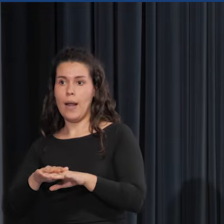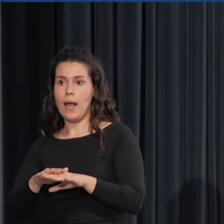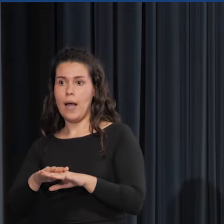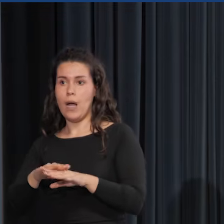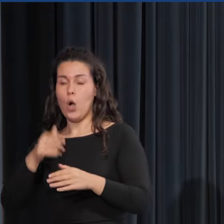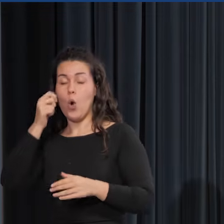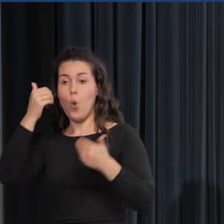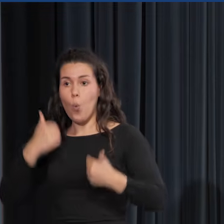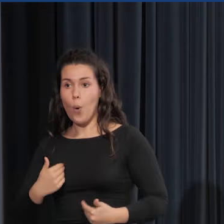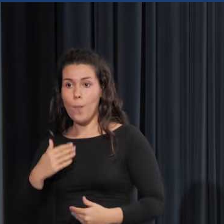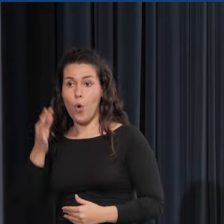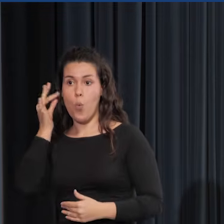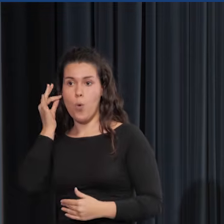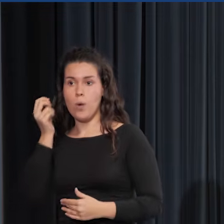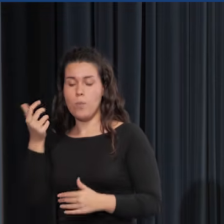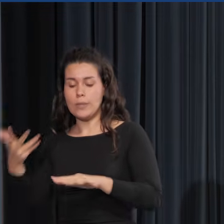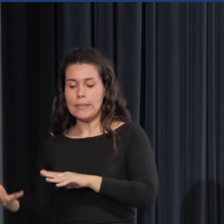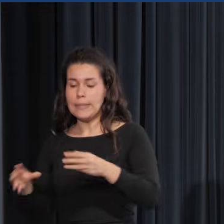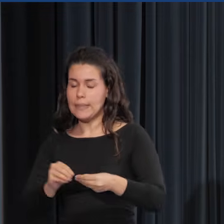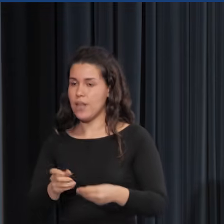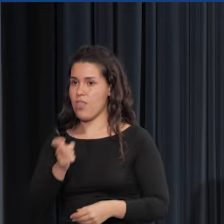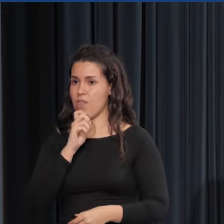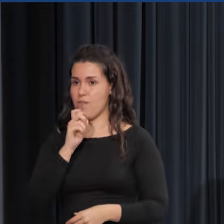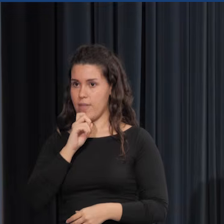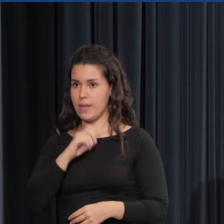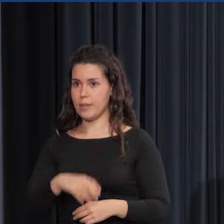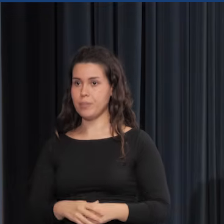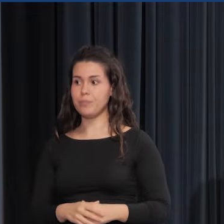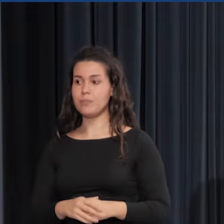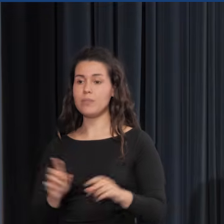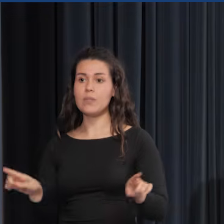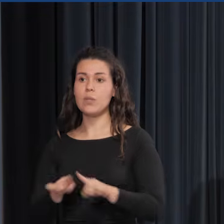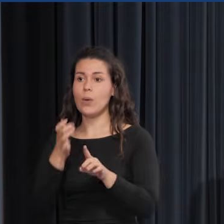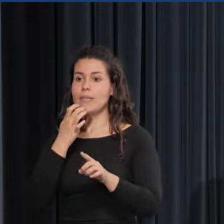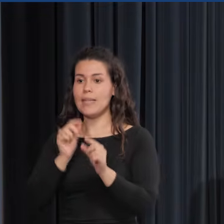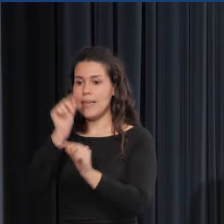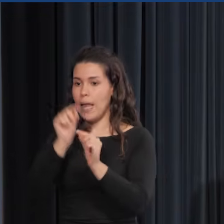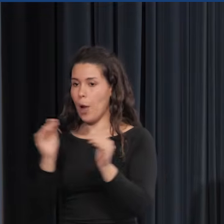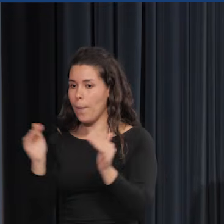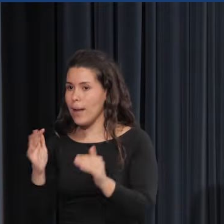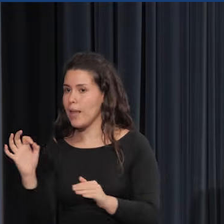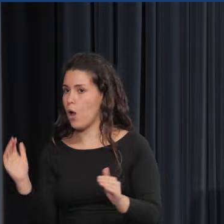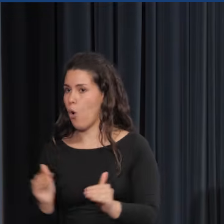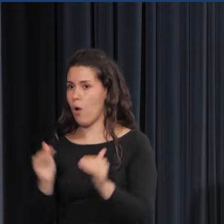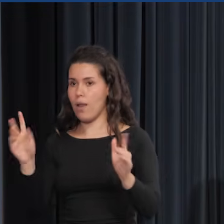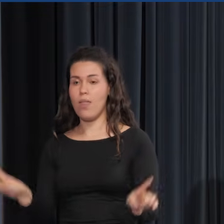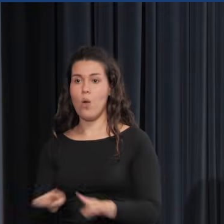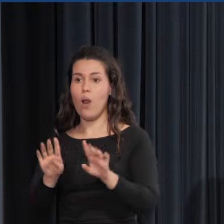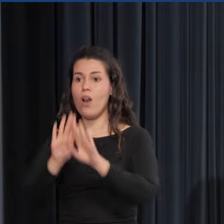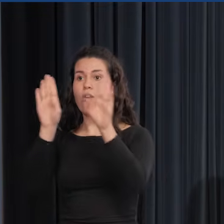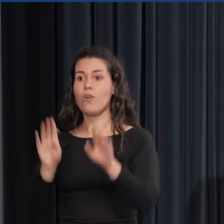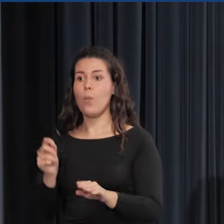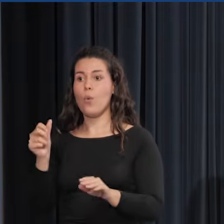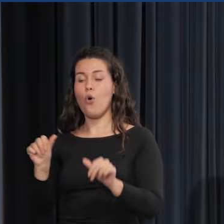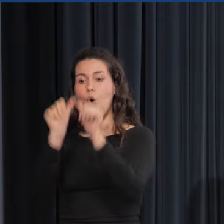al cuerpo femenino. Es decir, ya no es un problema de que haya más tallas pequeñas o grandes, sino que no se ajustan